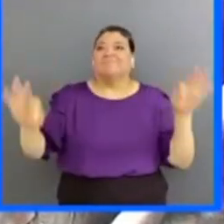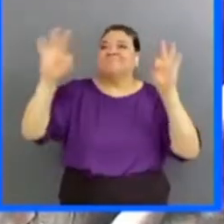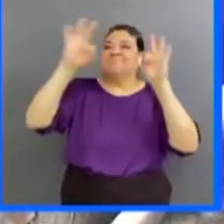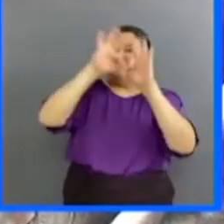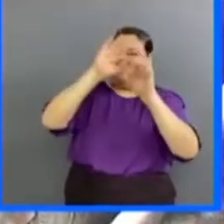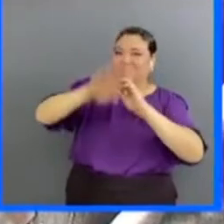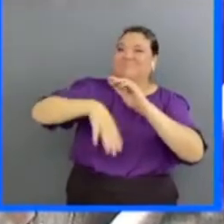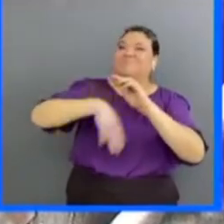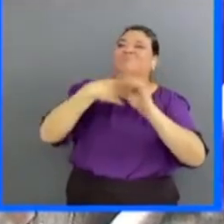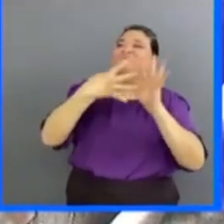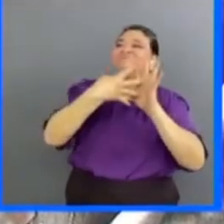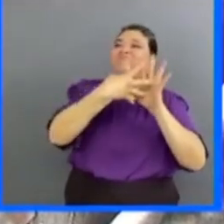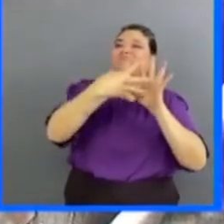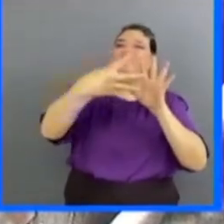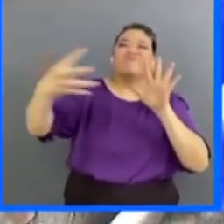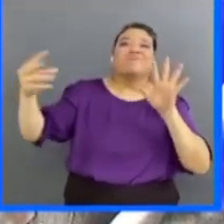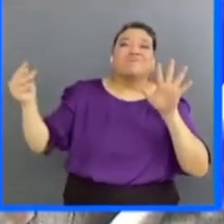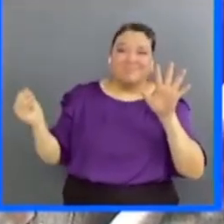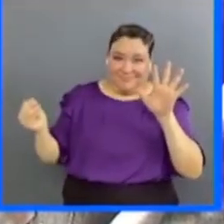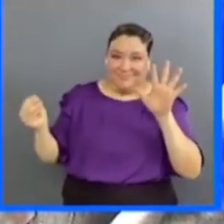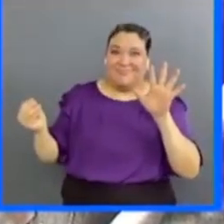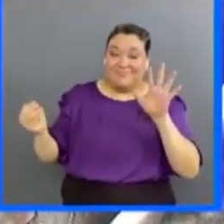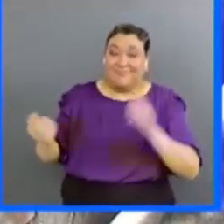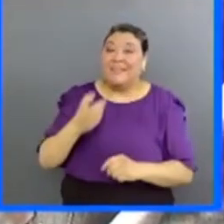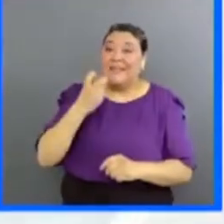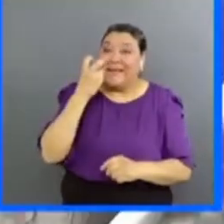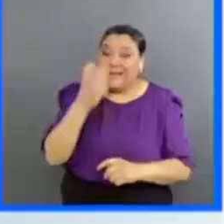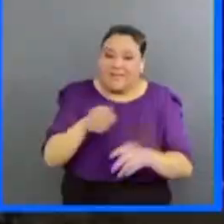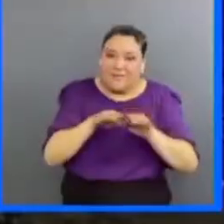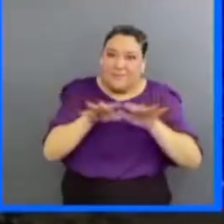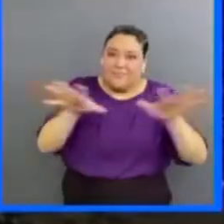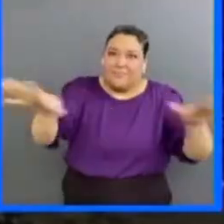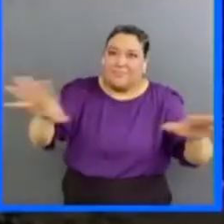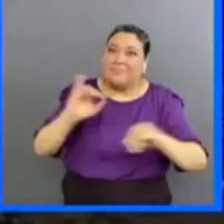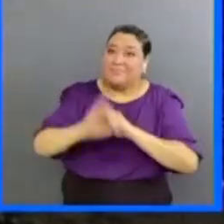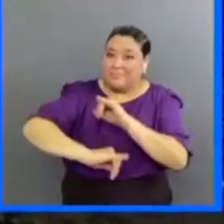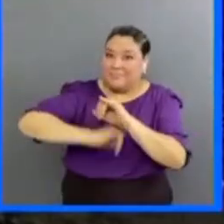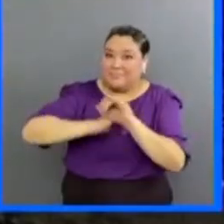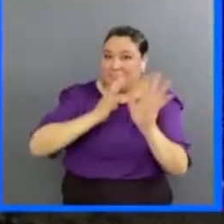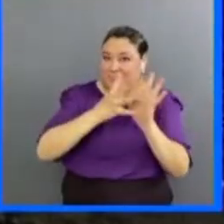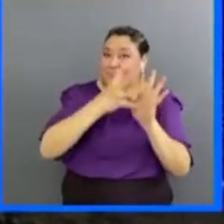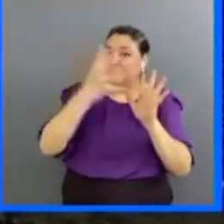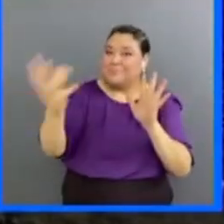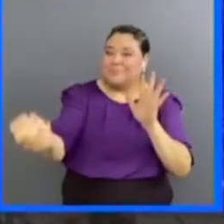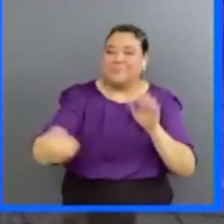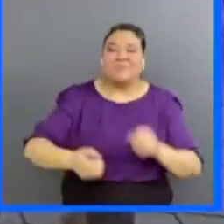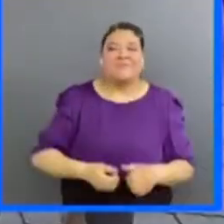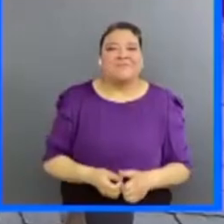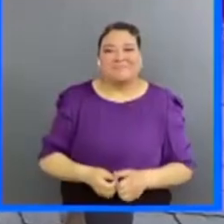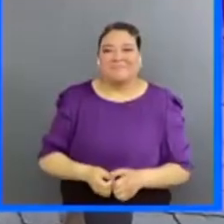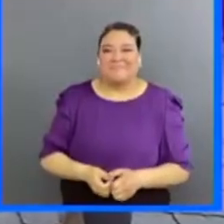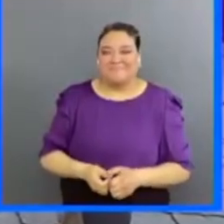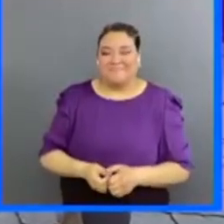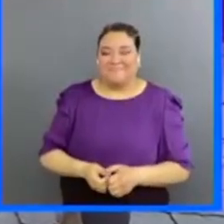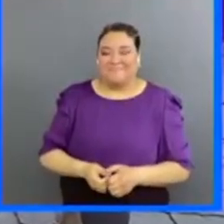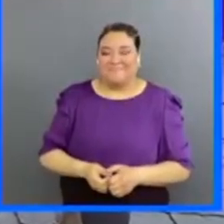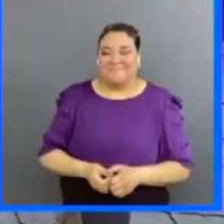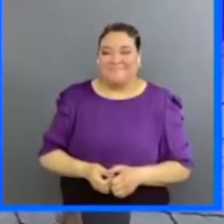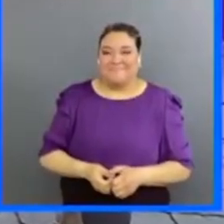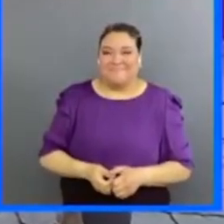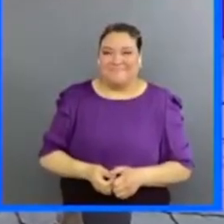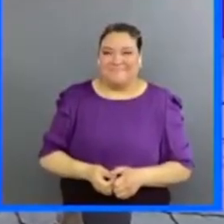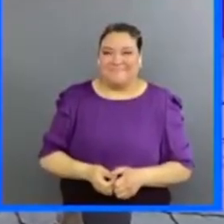y que tiene un impacto internacional. Con imágenes de Alejandro Barrientos e Irving Martínez para Plural